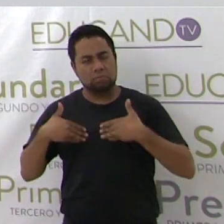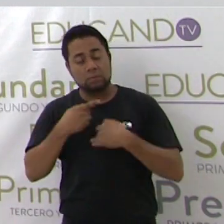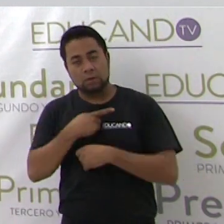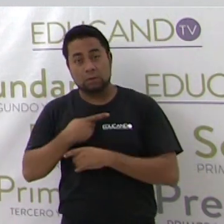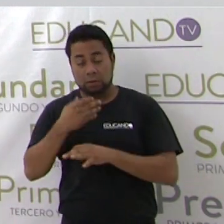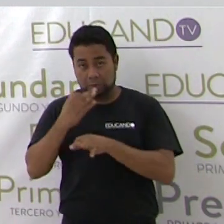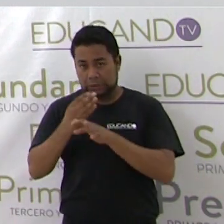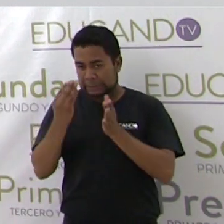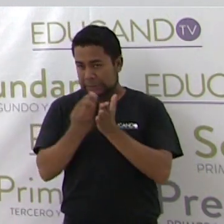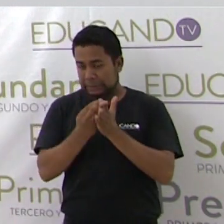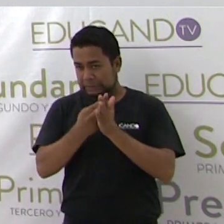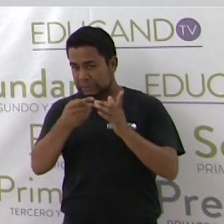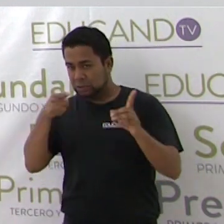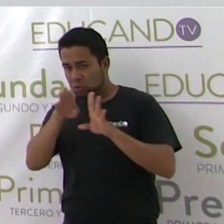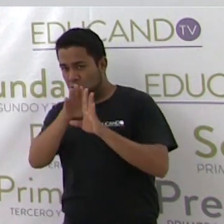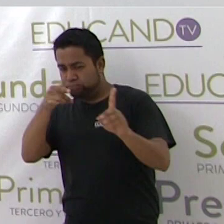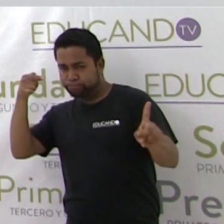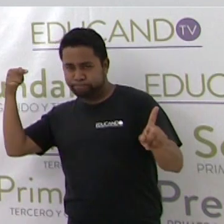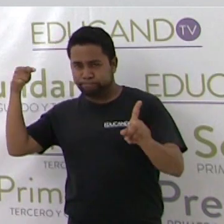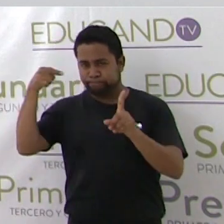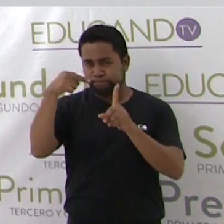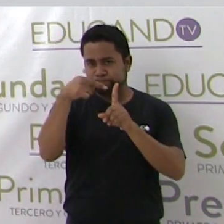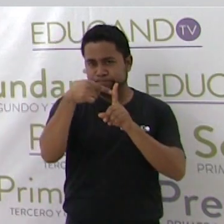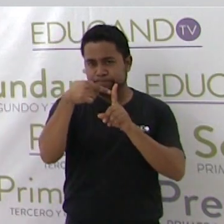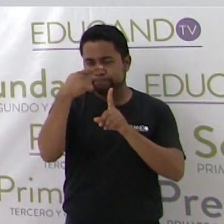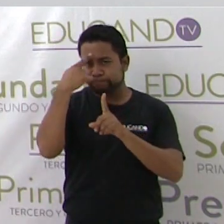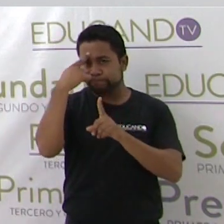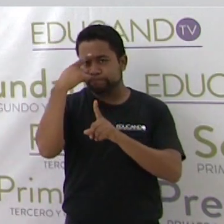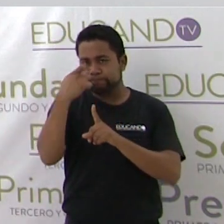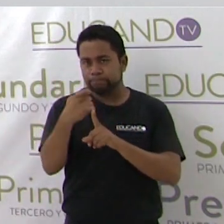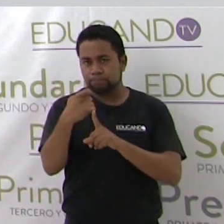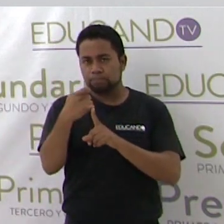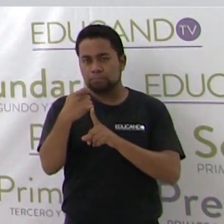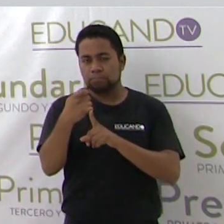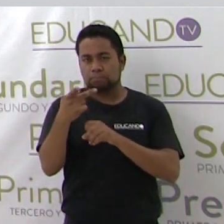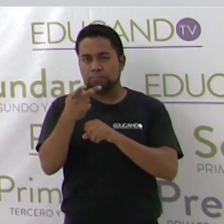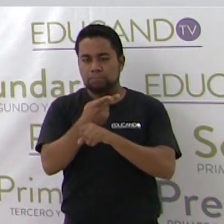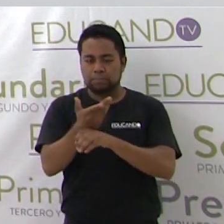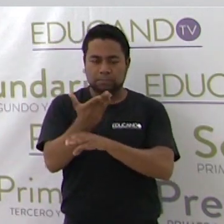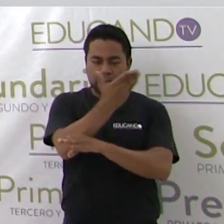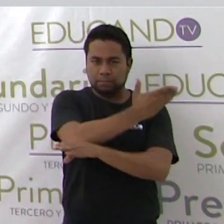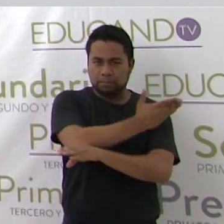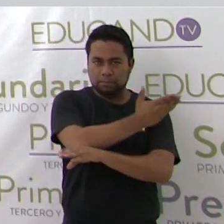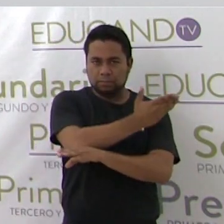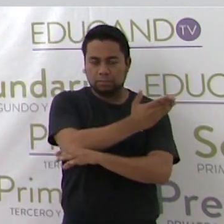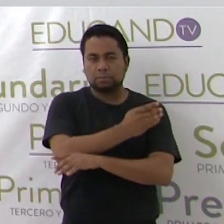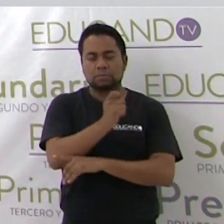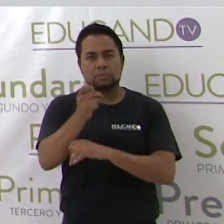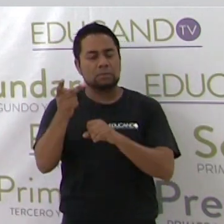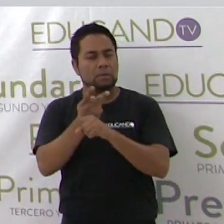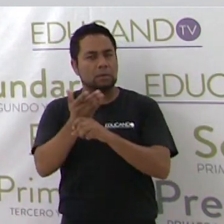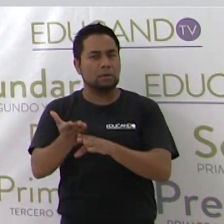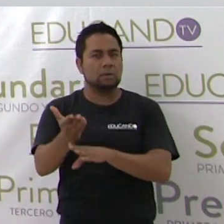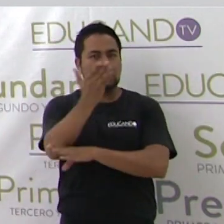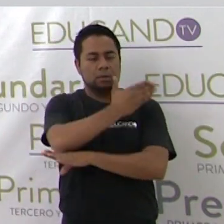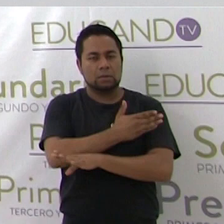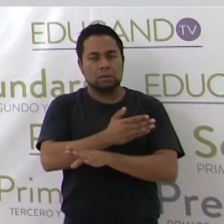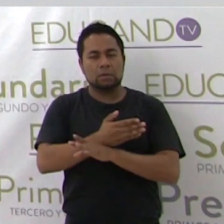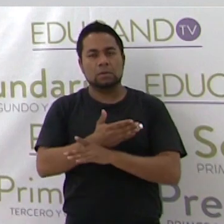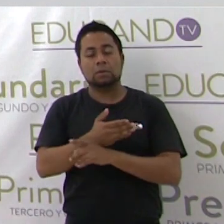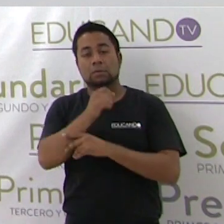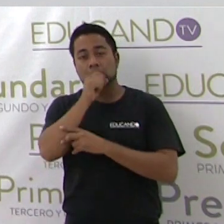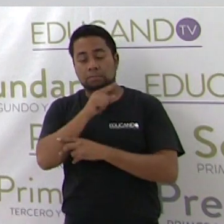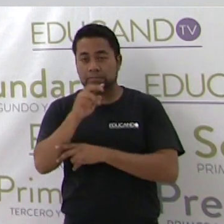enfocar muy directamente en lo que es el pasado. Sí, el pasado. Y no